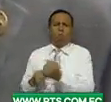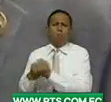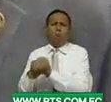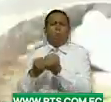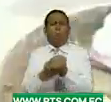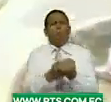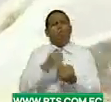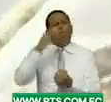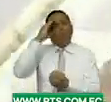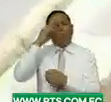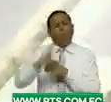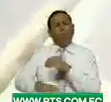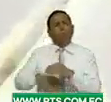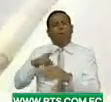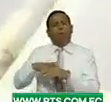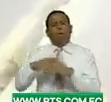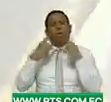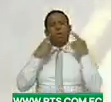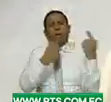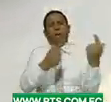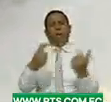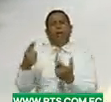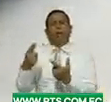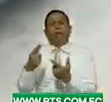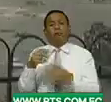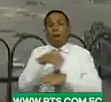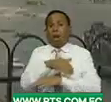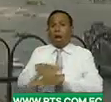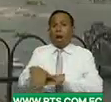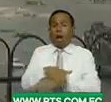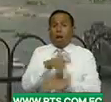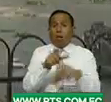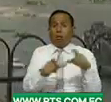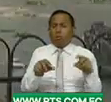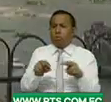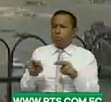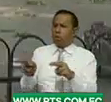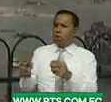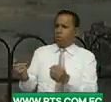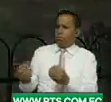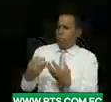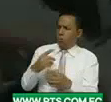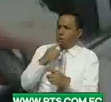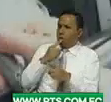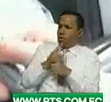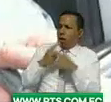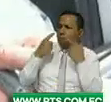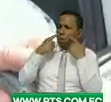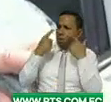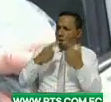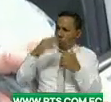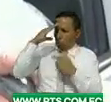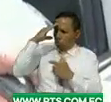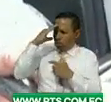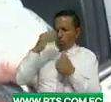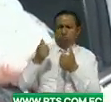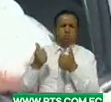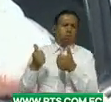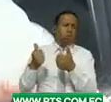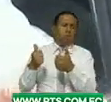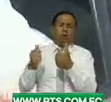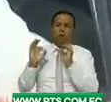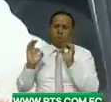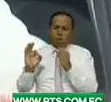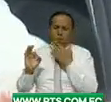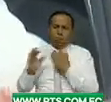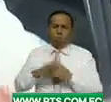Policía Nacional. En las calles, la ciudadanía ve con optimismo este anuncio. Bueno, serían buenas para